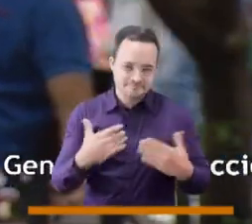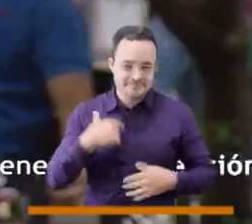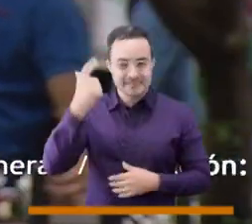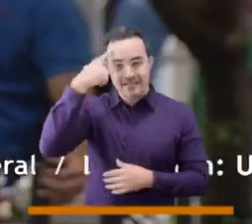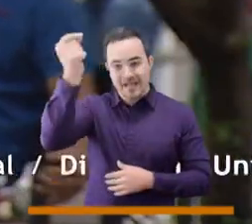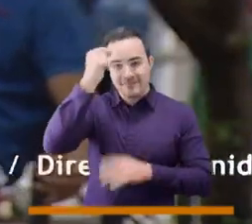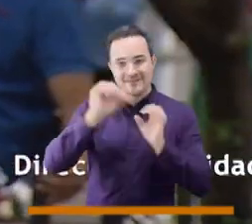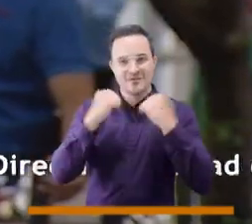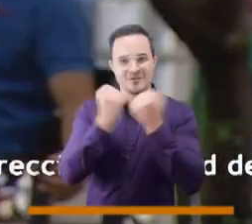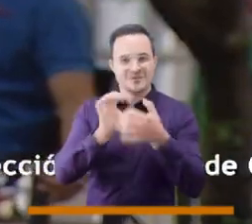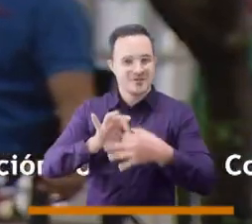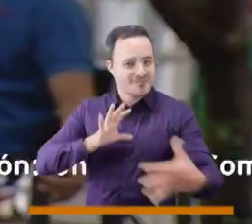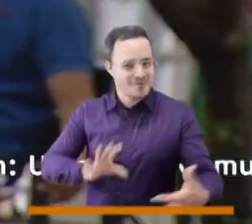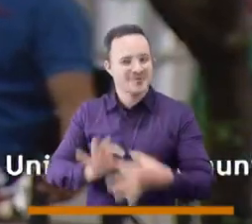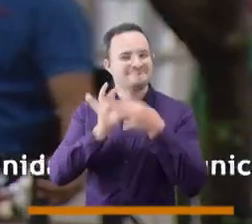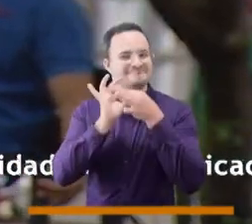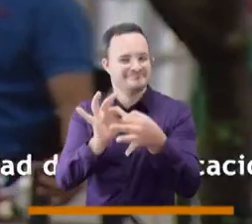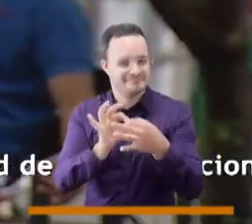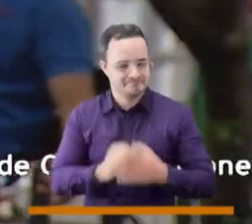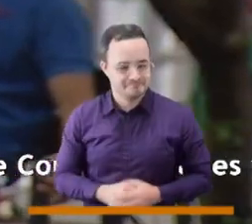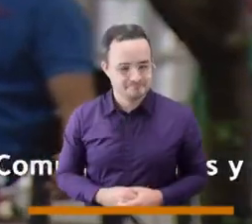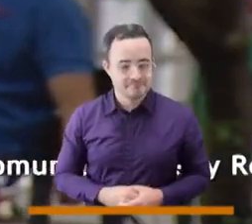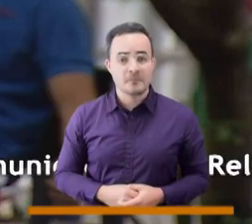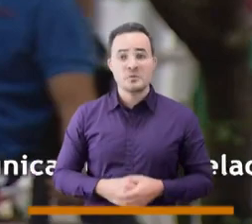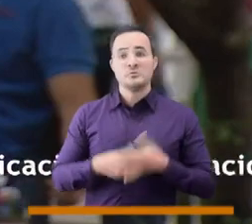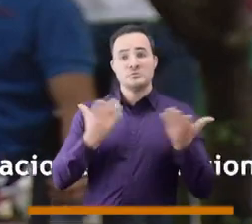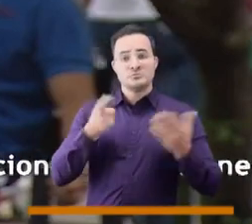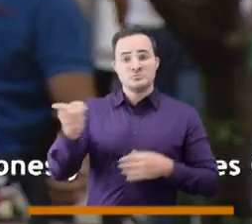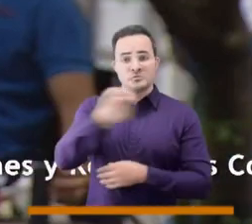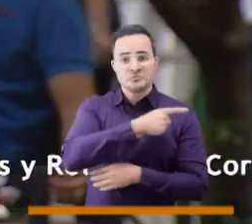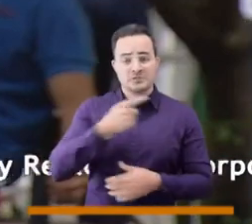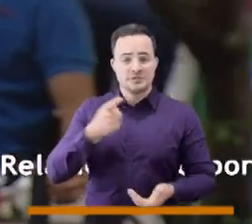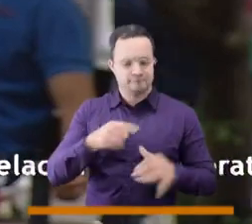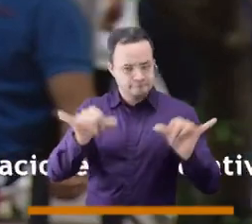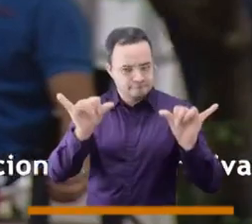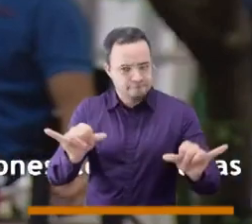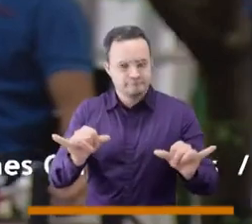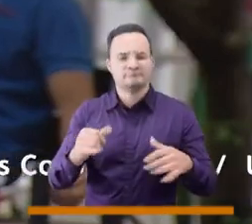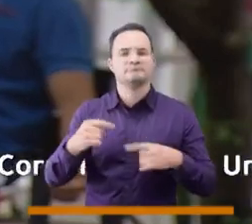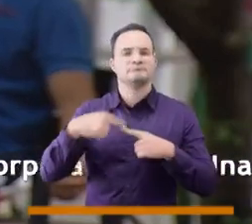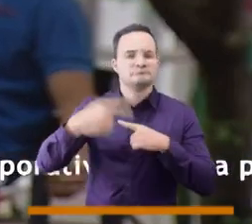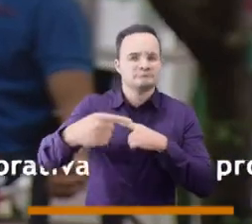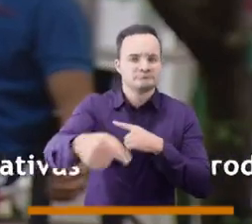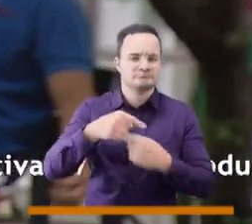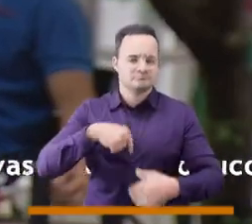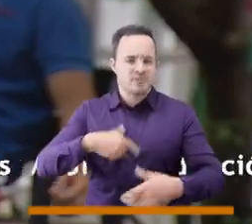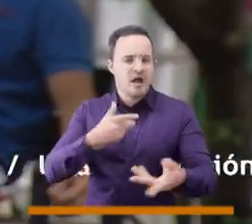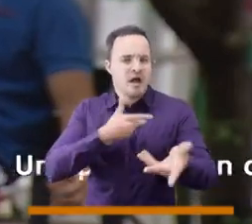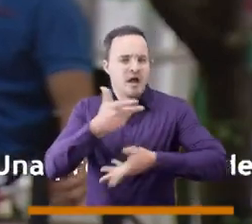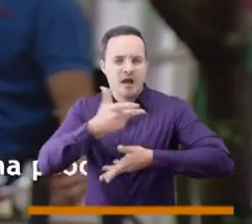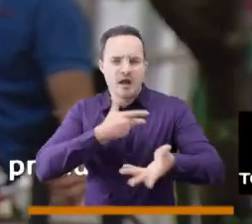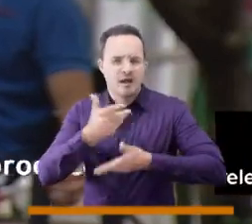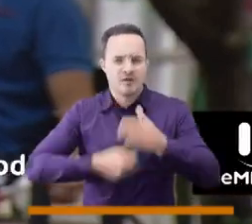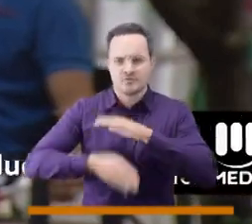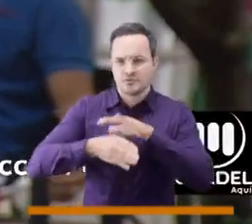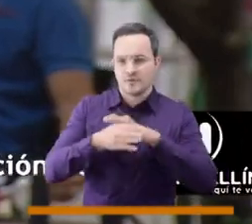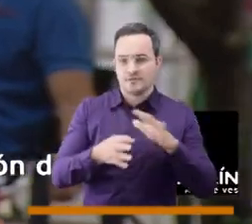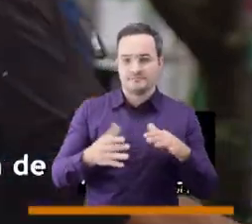somos tú y yo, y los invitamos a que sigamos encontrándonos en nuestras redes sociales, donde